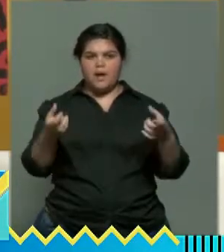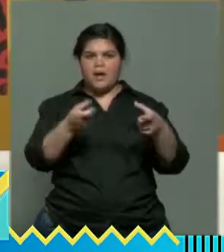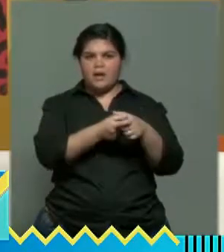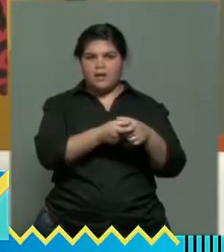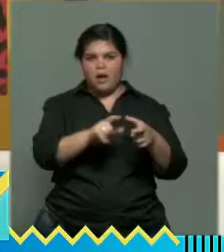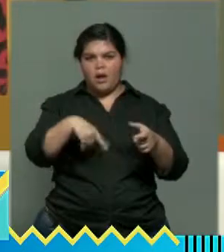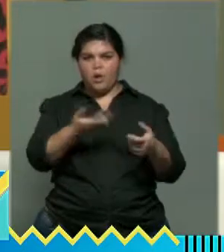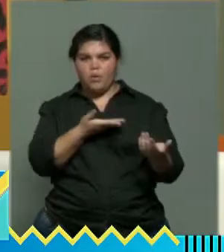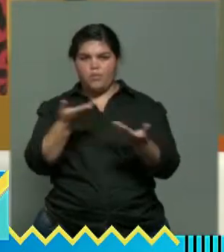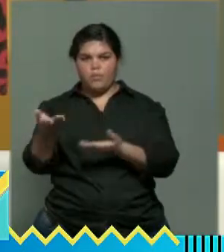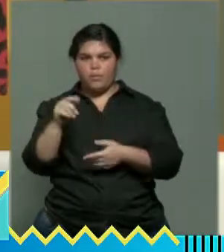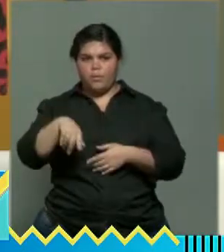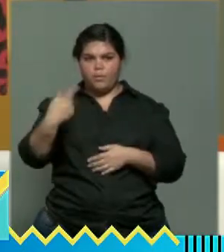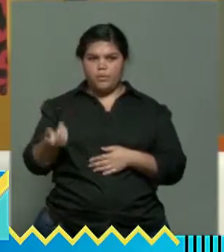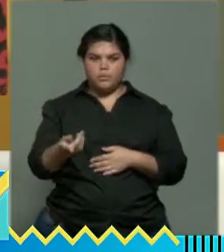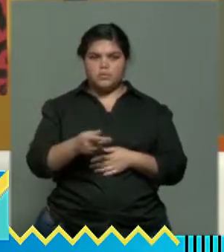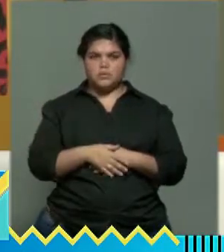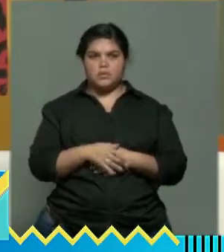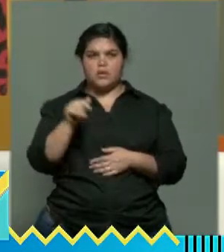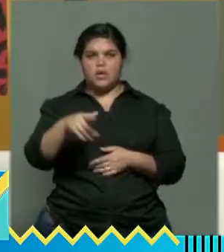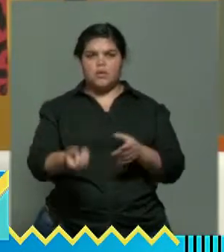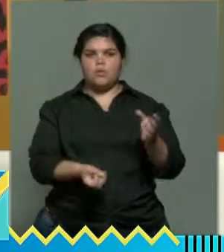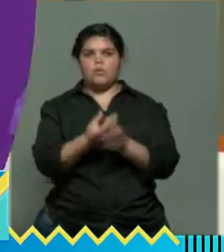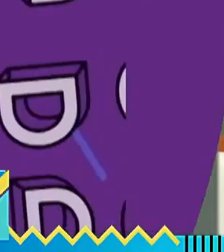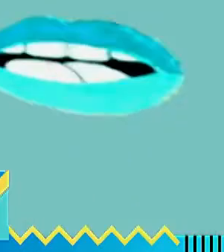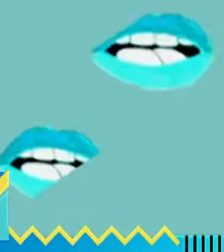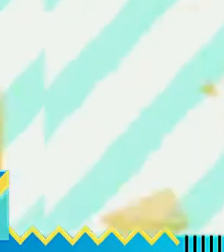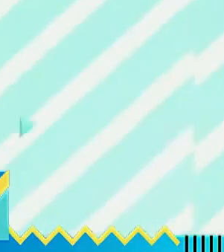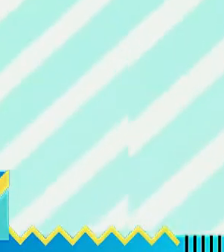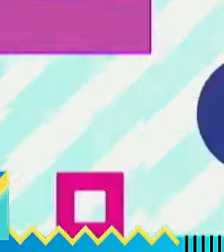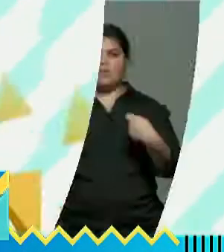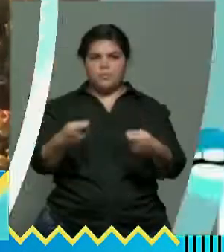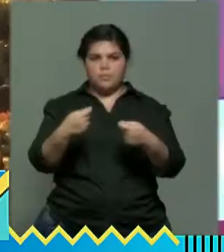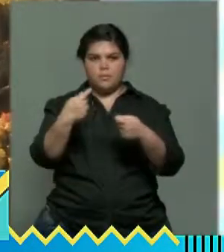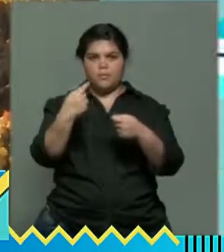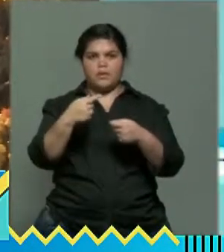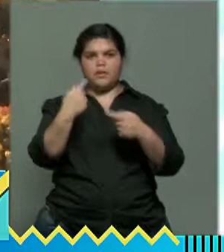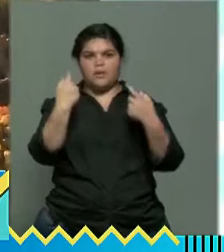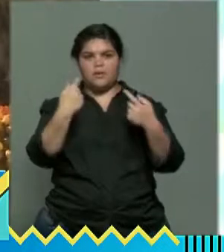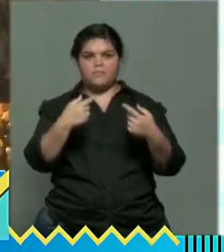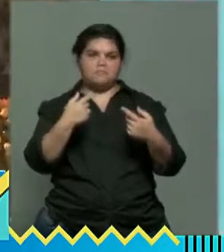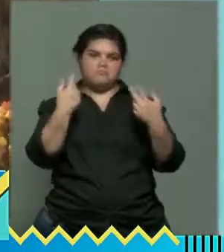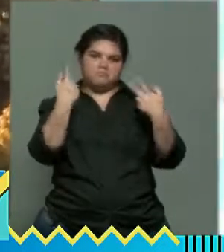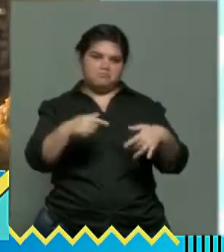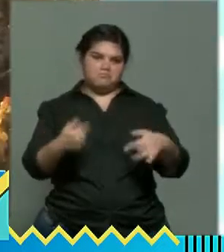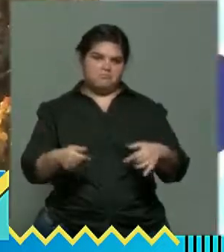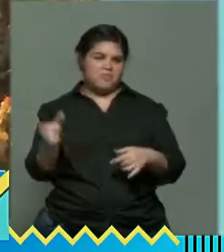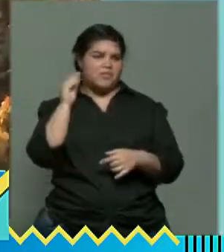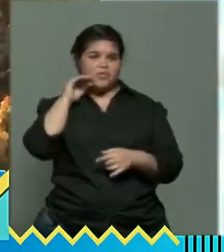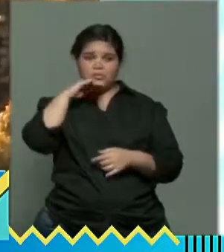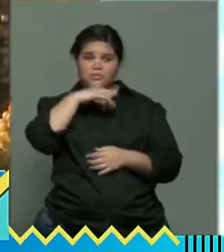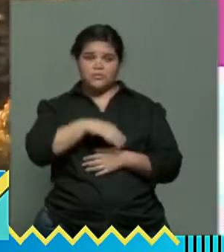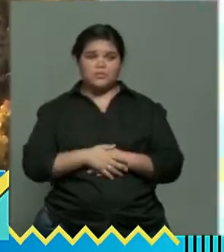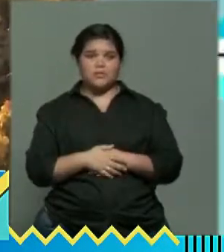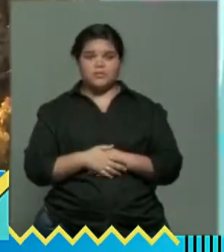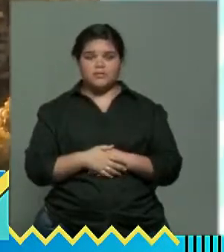de dinero, de relaciones, de fundaciones, de medios, de donaciones, hacen acciones para las economías regionales que terminan no siendo, prometen inversiones que